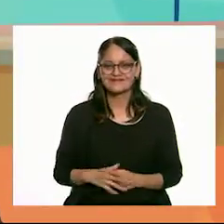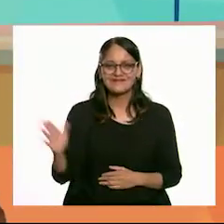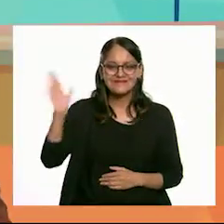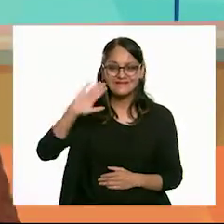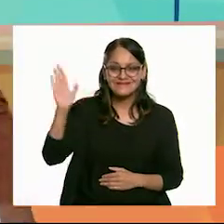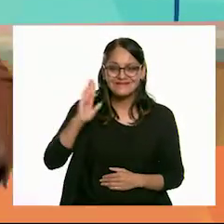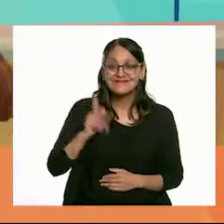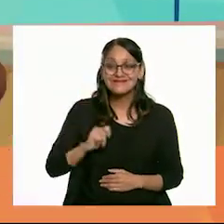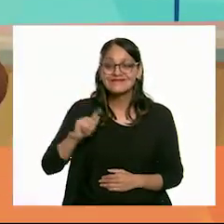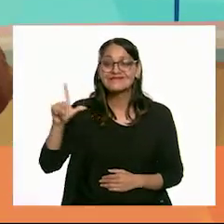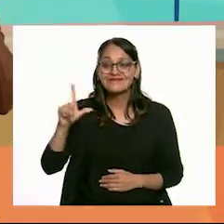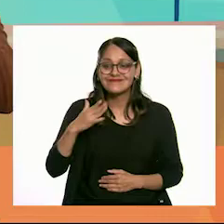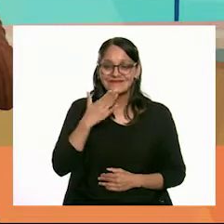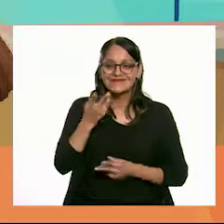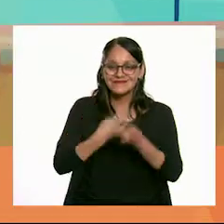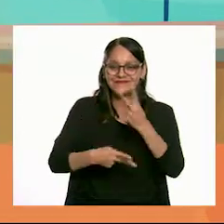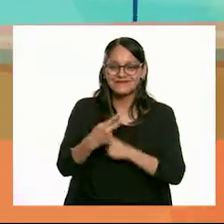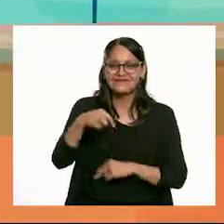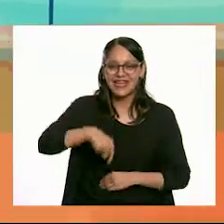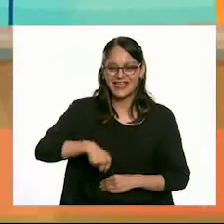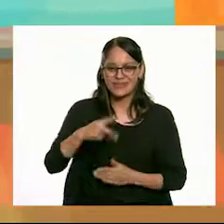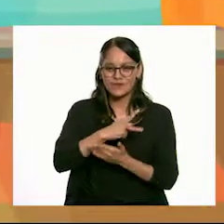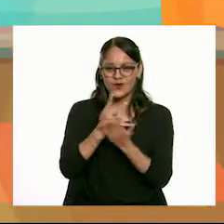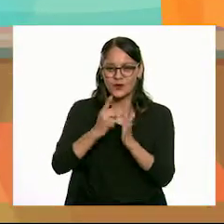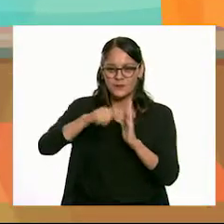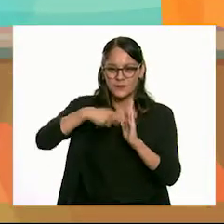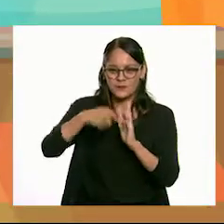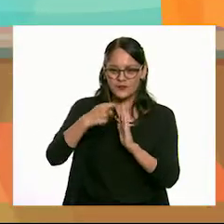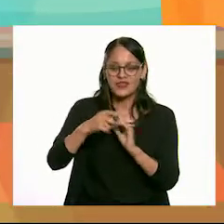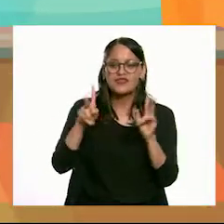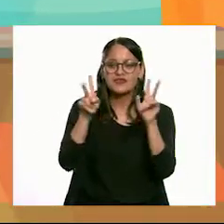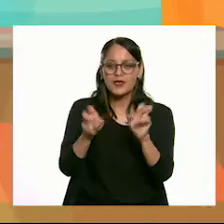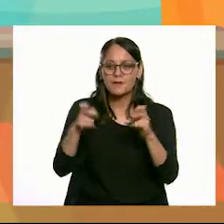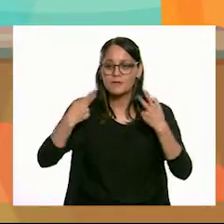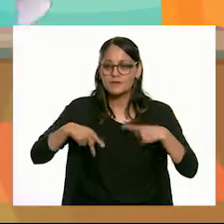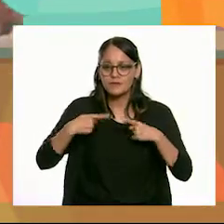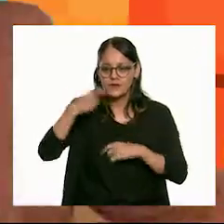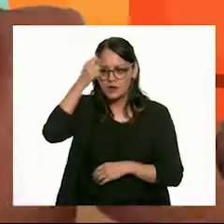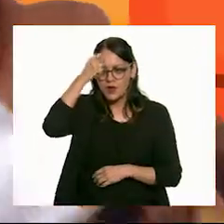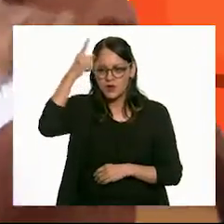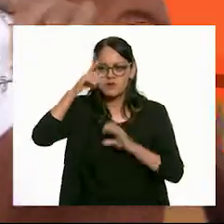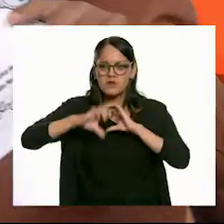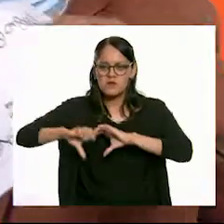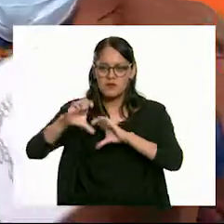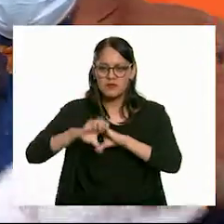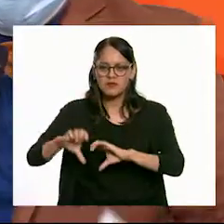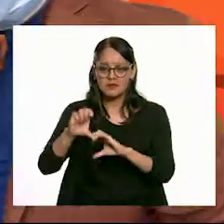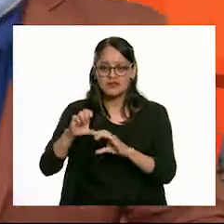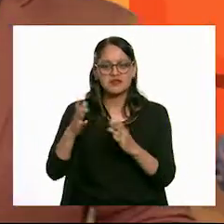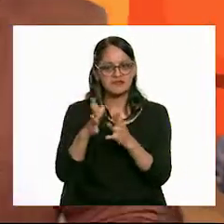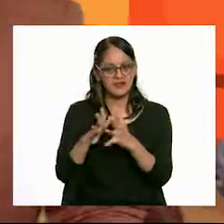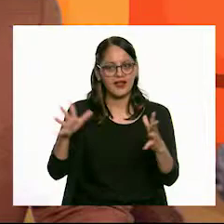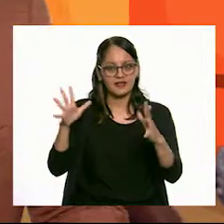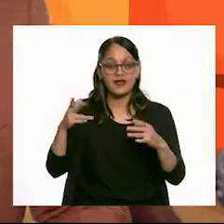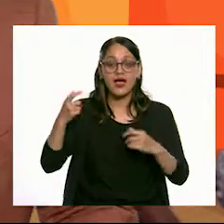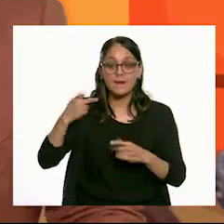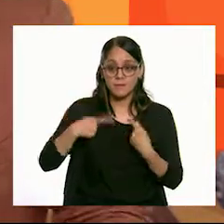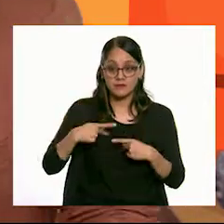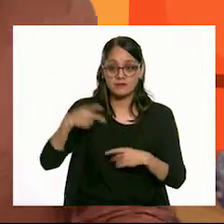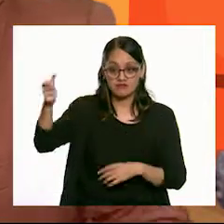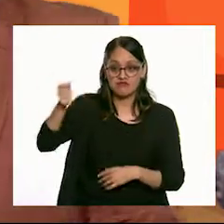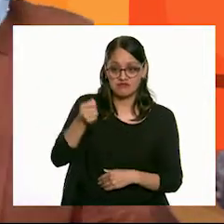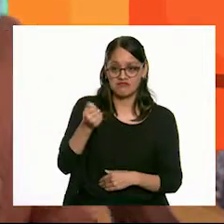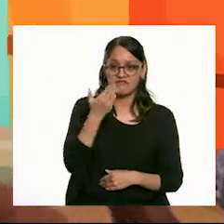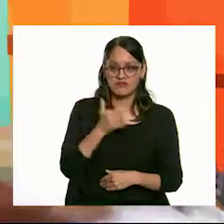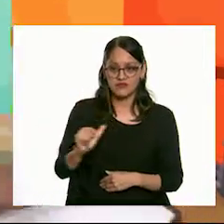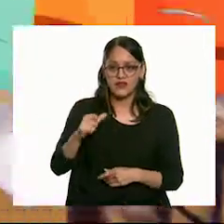Hola, ¿qué tal? Bienvenidos a su programa Grandes Compositores, en el que traemos a figuras importantes en la música